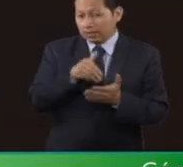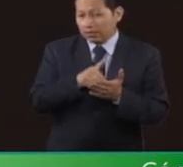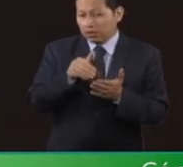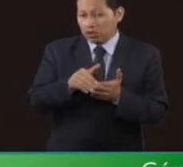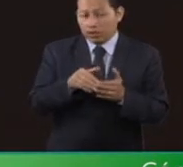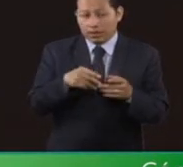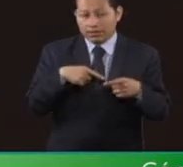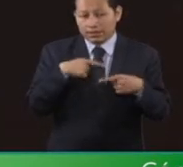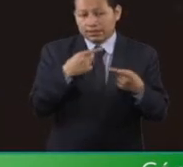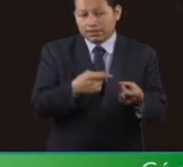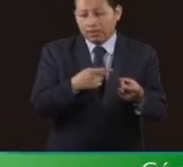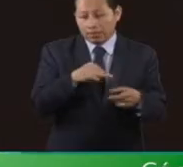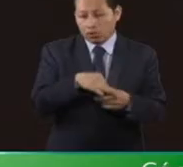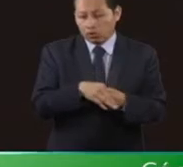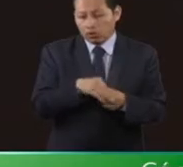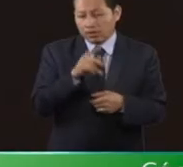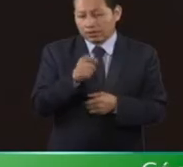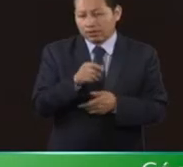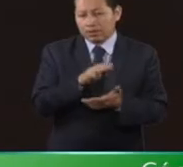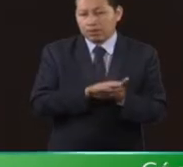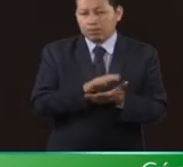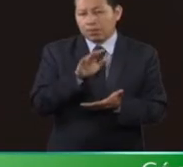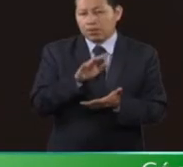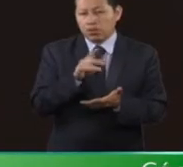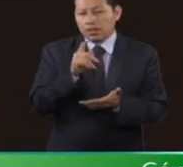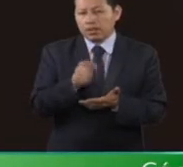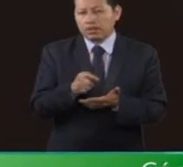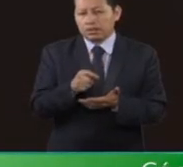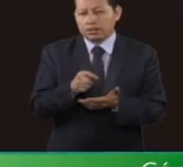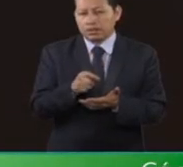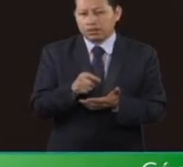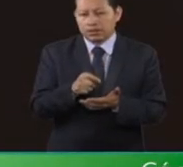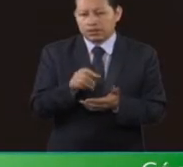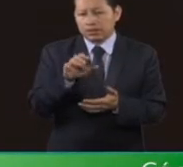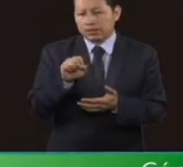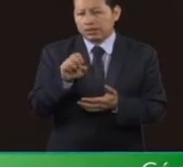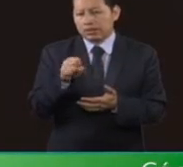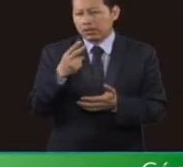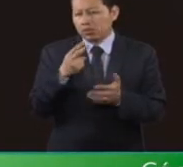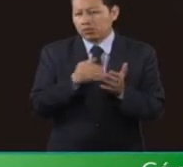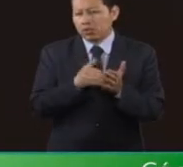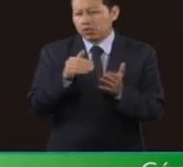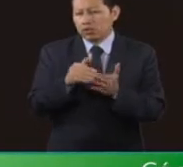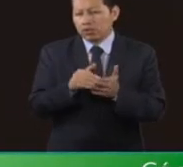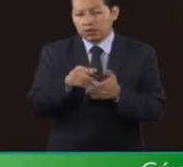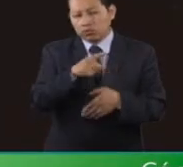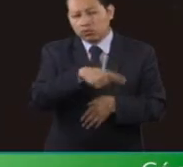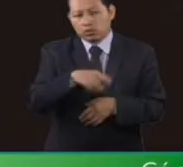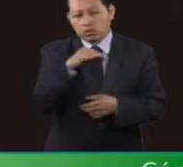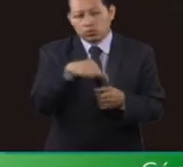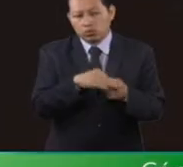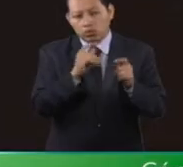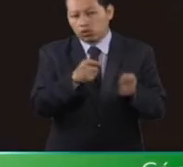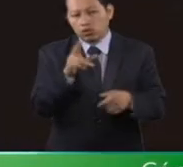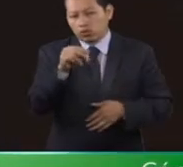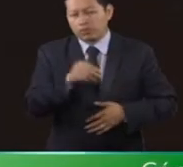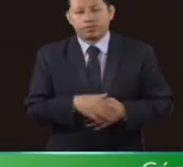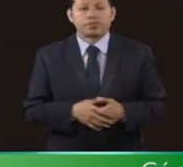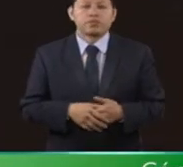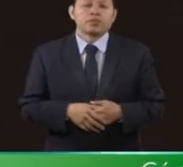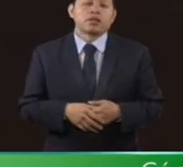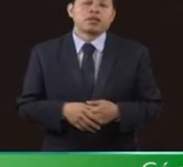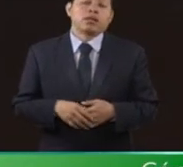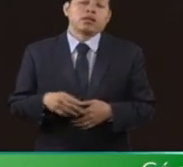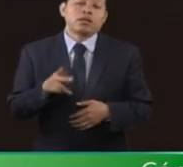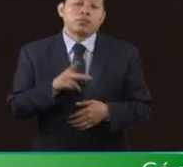el voto. Estamos hablando que la mayoría son el 62 millones que no les dieron el voto. Y el pueblo